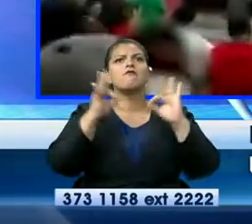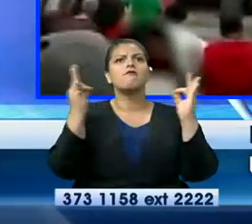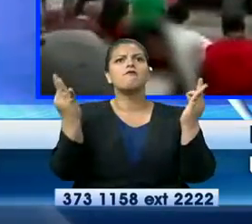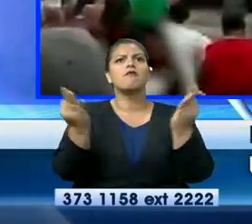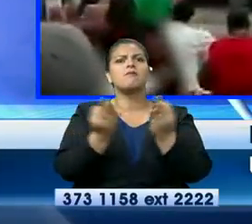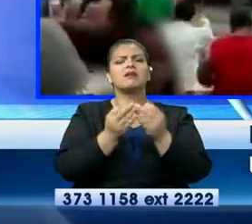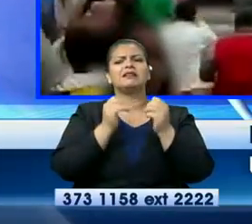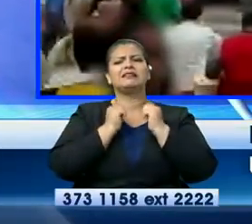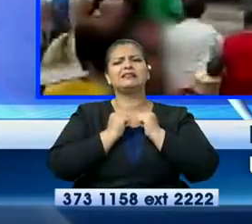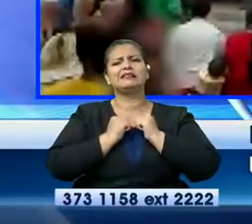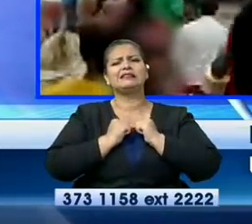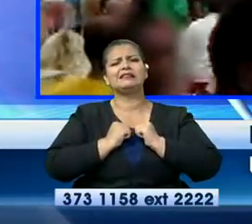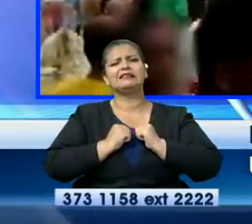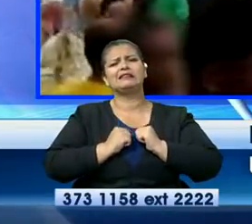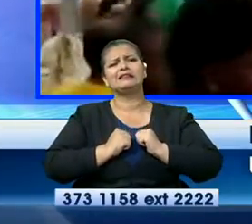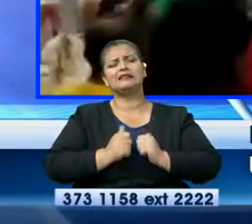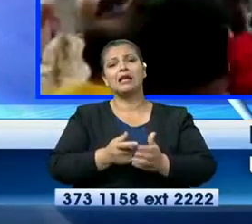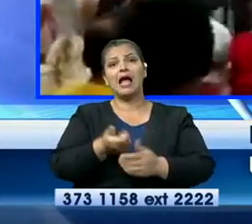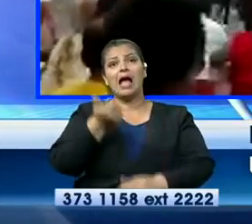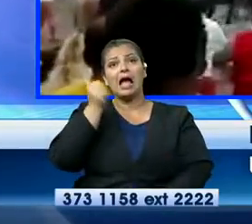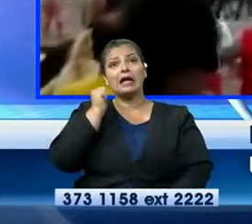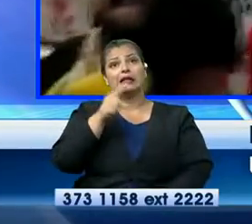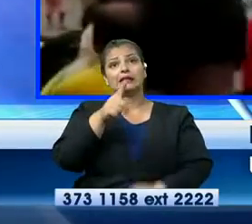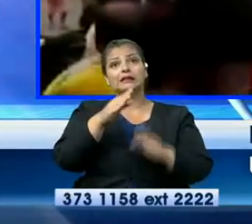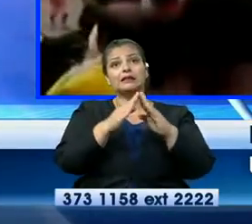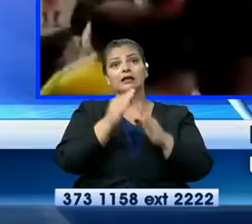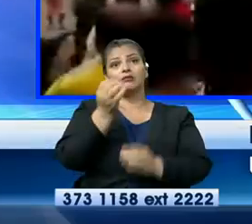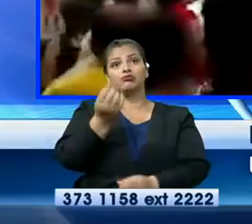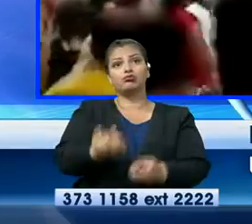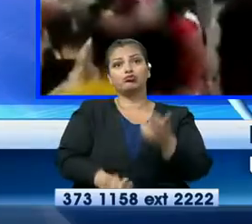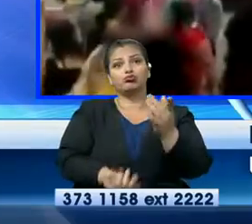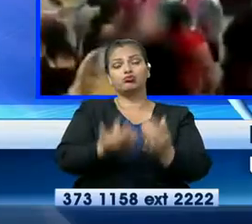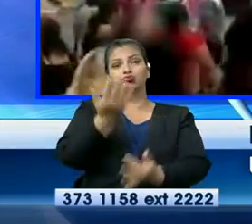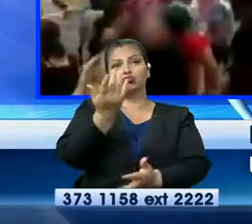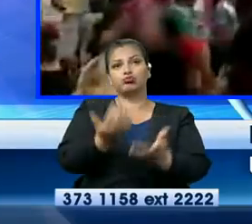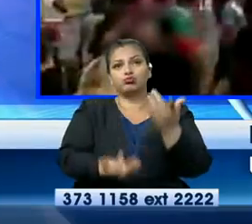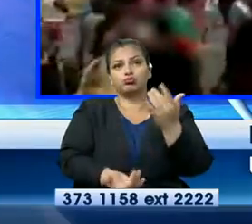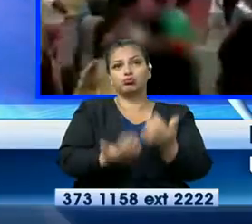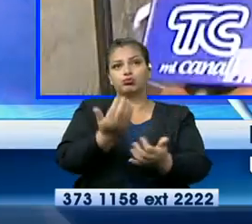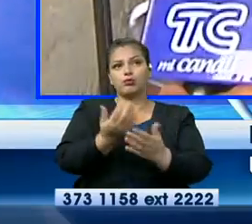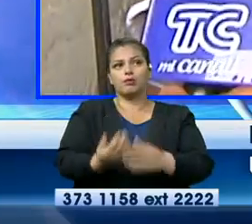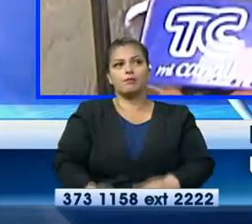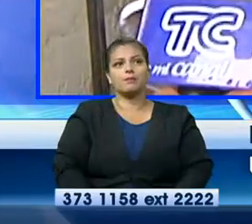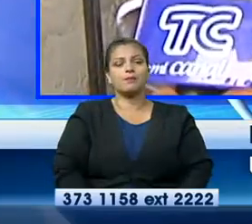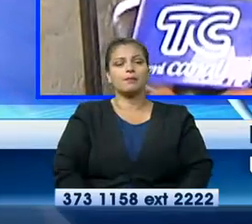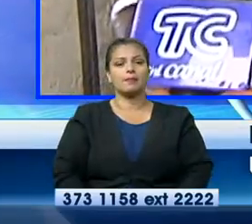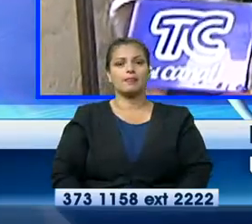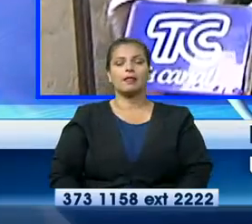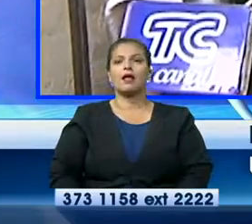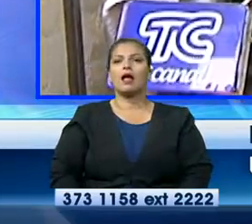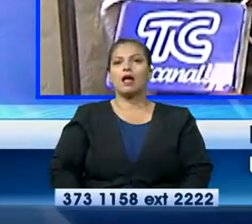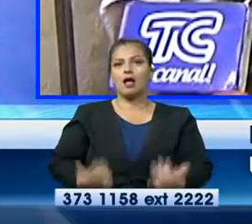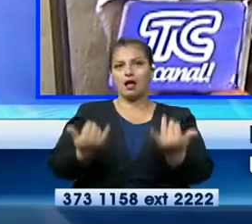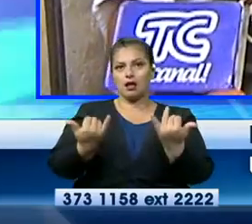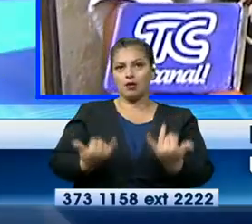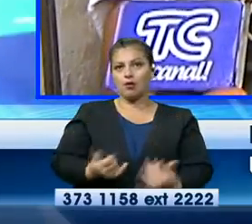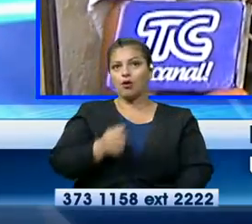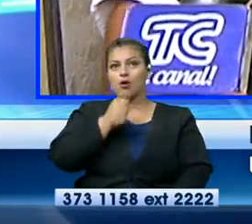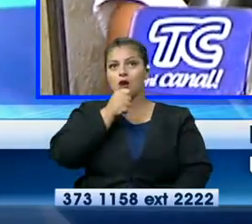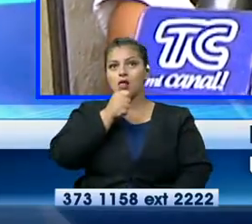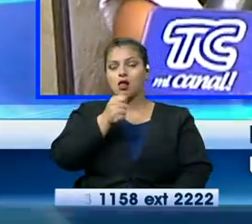de vamos a tratar de ingresar y que ustedes puedan conocer de cerca en qué condiciones quedó